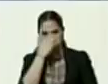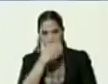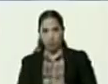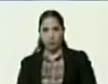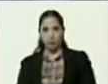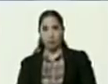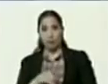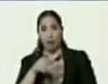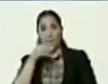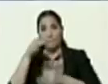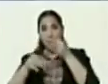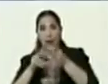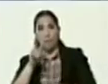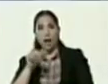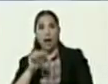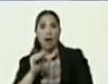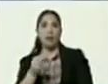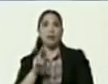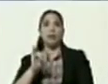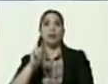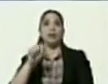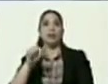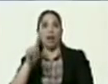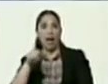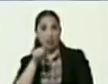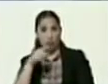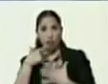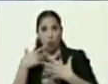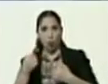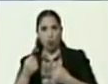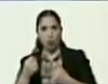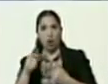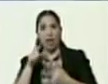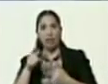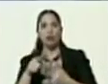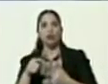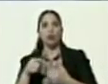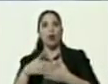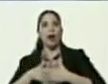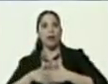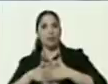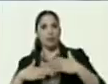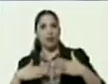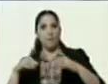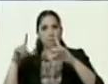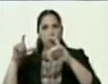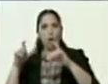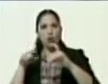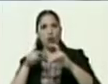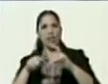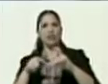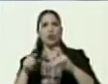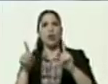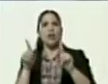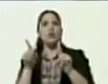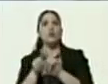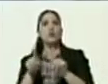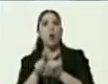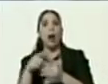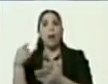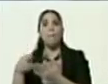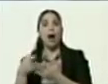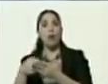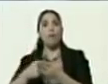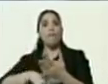Ahí lo explica Vaquita. Era un seguro, era una especie de garantía, era una especie de giro que les estaba